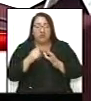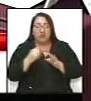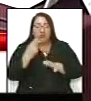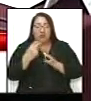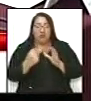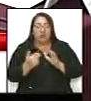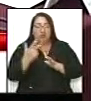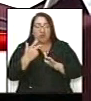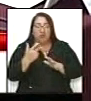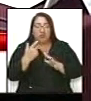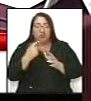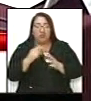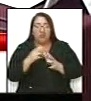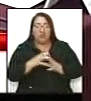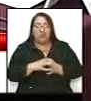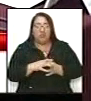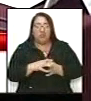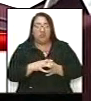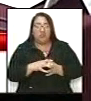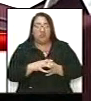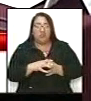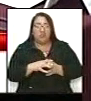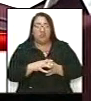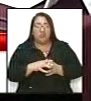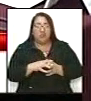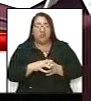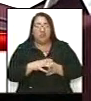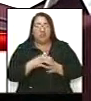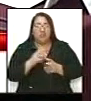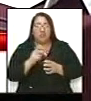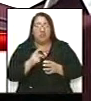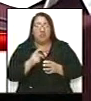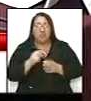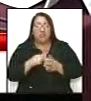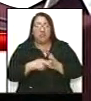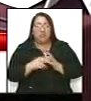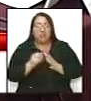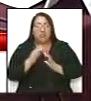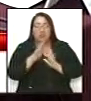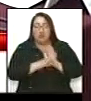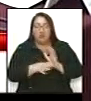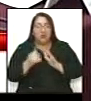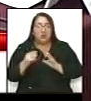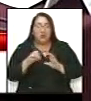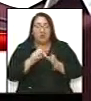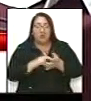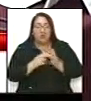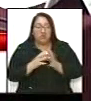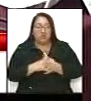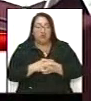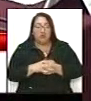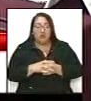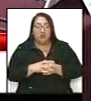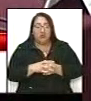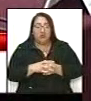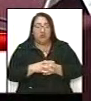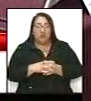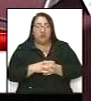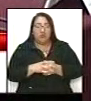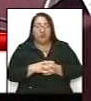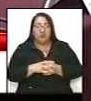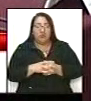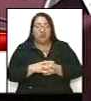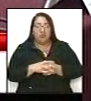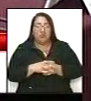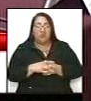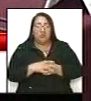¿no? Se ha duplicado. Y seguramente eso va a continuar. Entonces, lo mínimo que hay que hacer es que haya, por parte de las personas